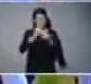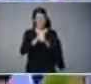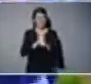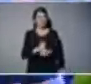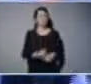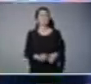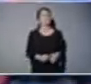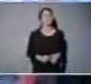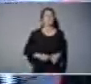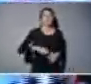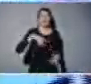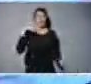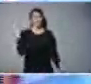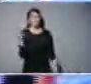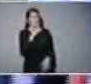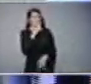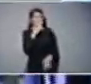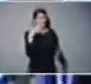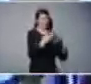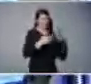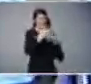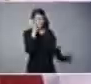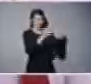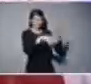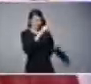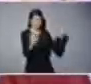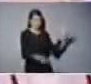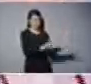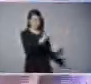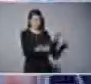educación, un buen puchero pienso preparar.